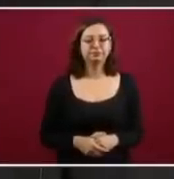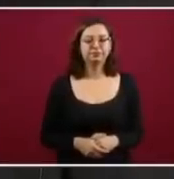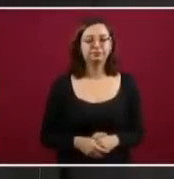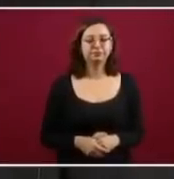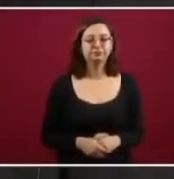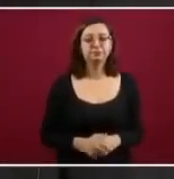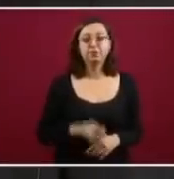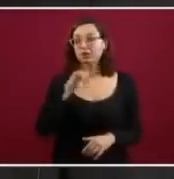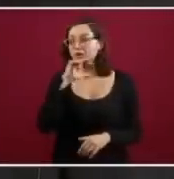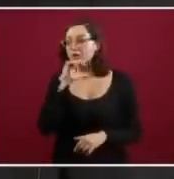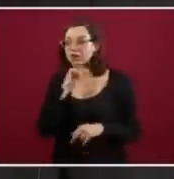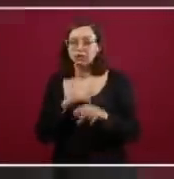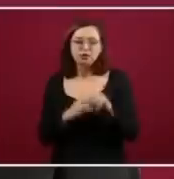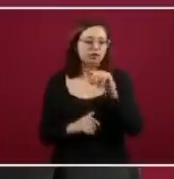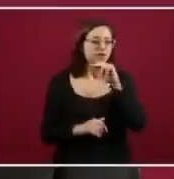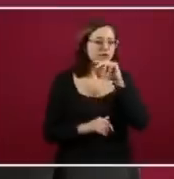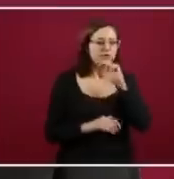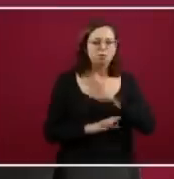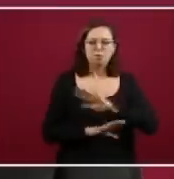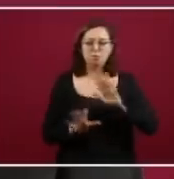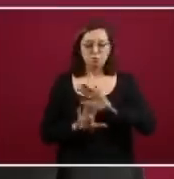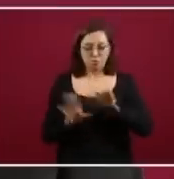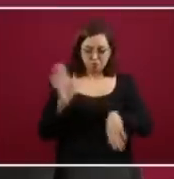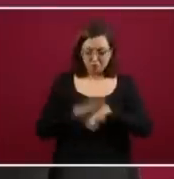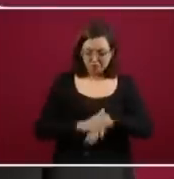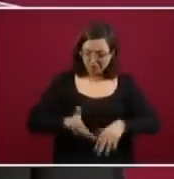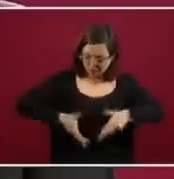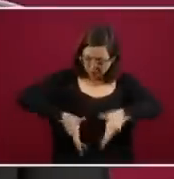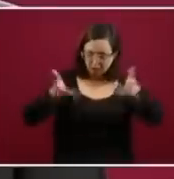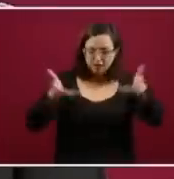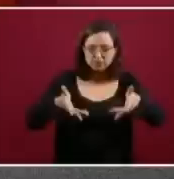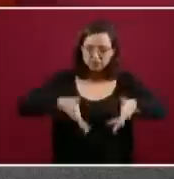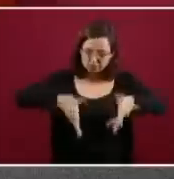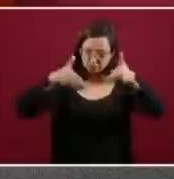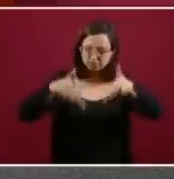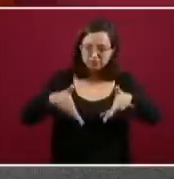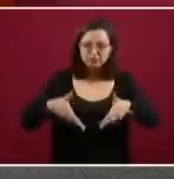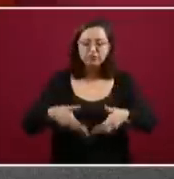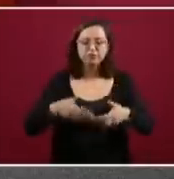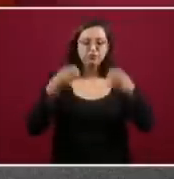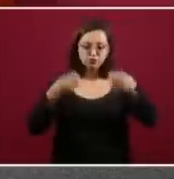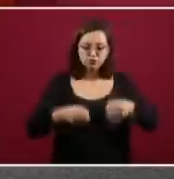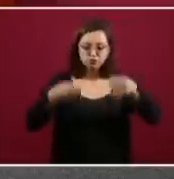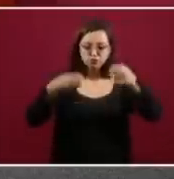preocuparnos más que nada ocuparnos de la transformación